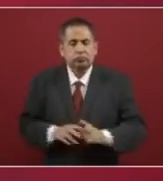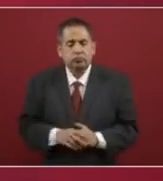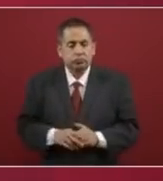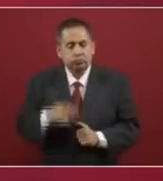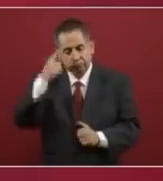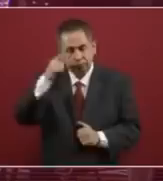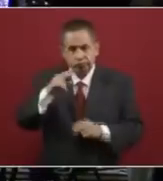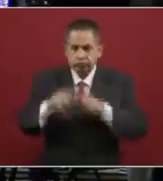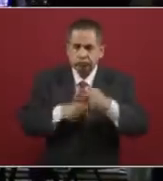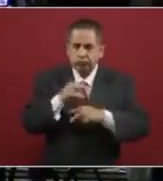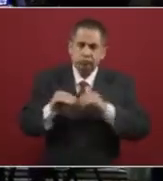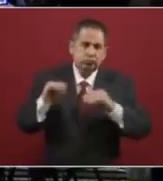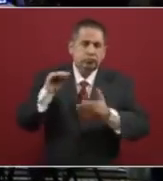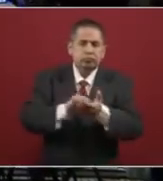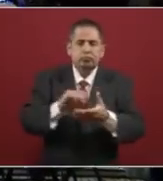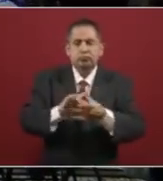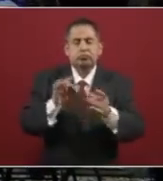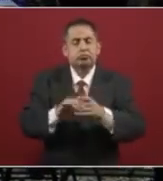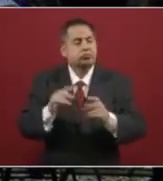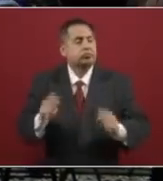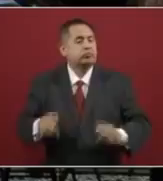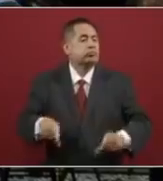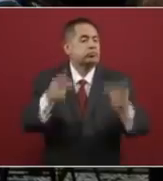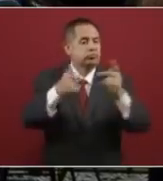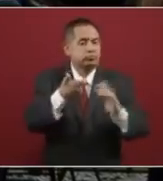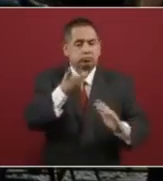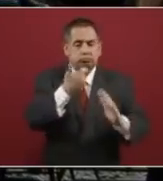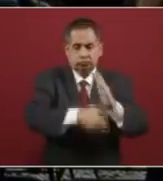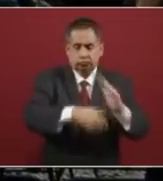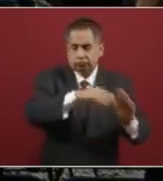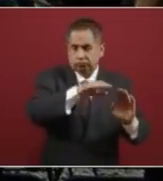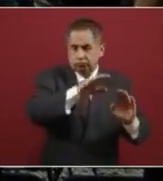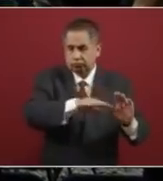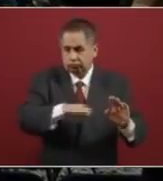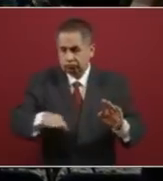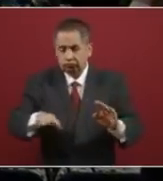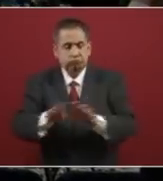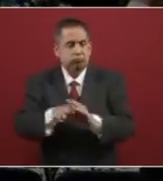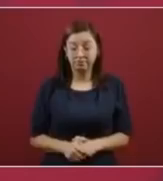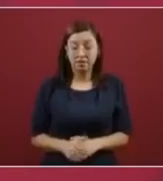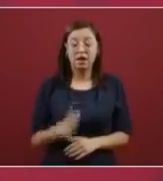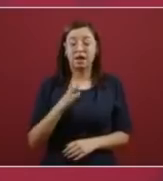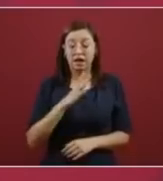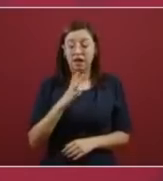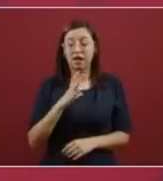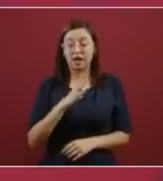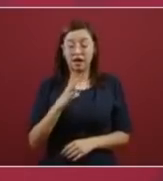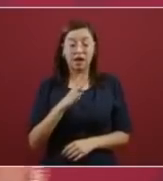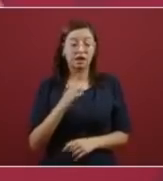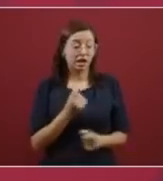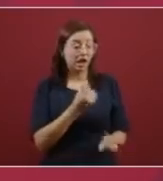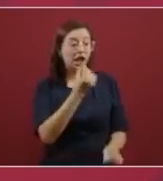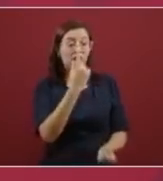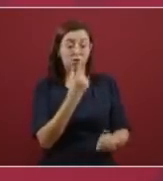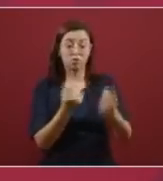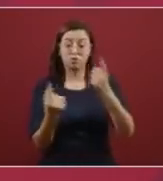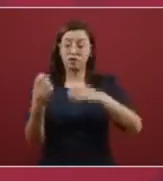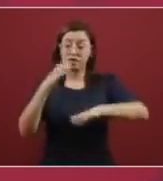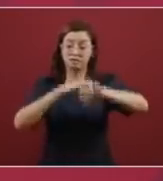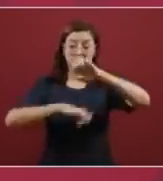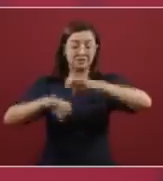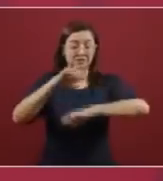para vender a buen precio litros de a litro, consorcios que